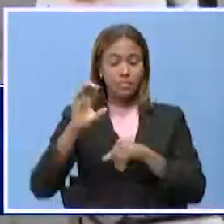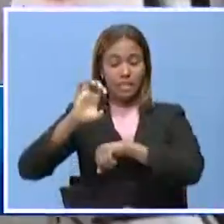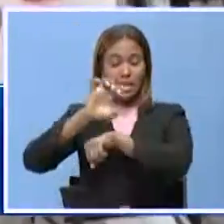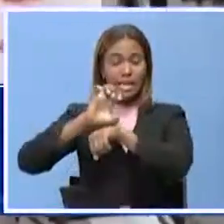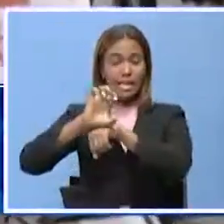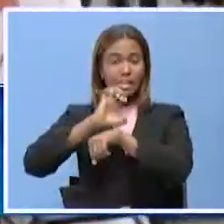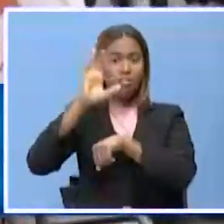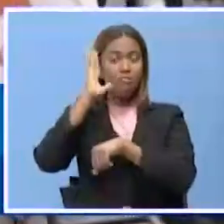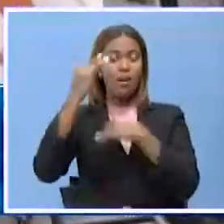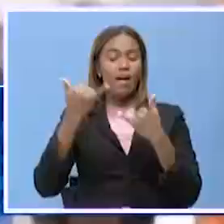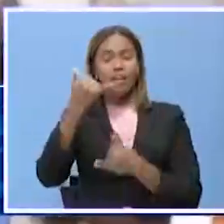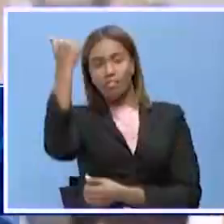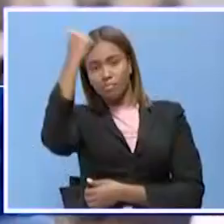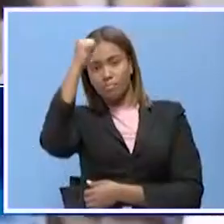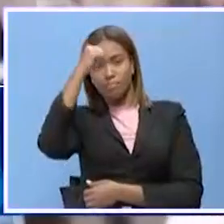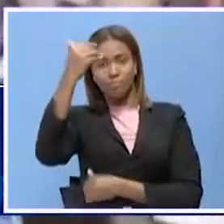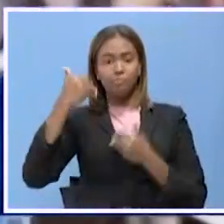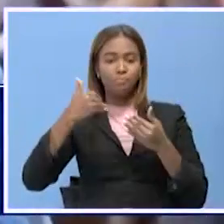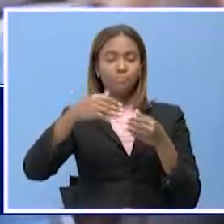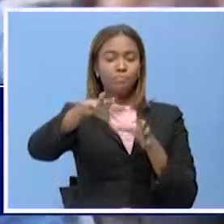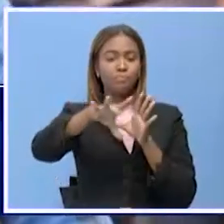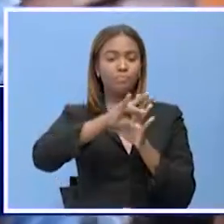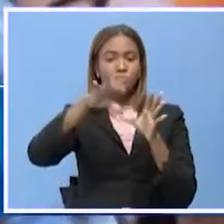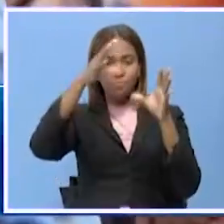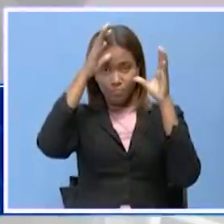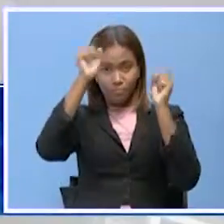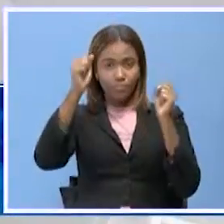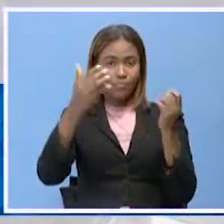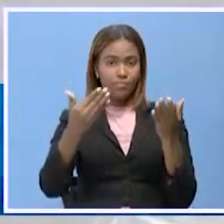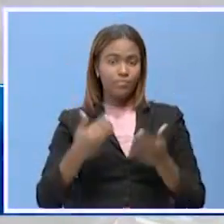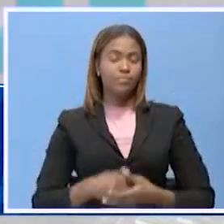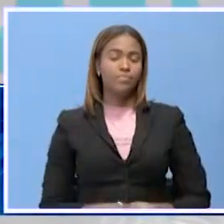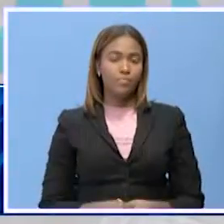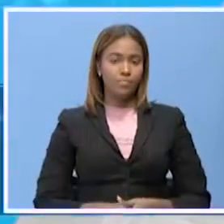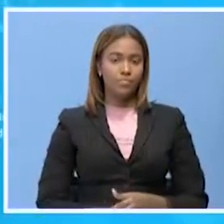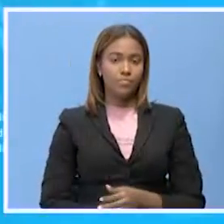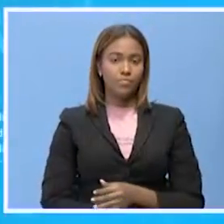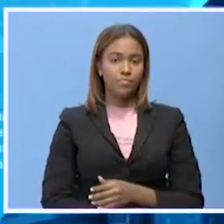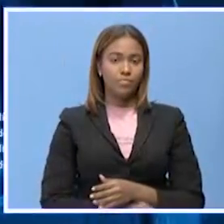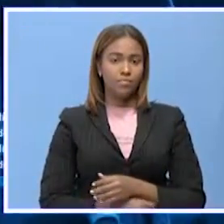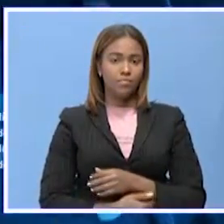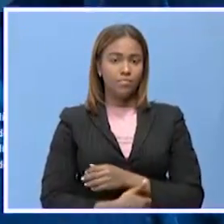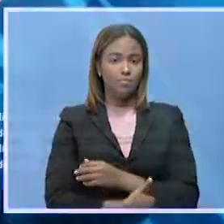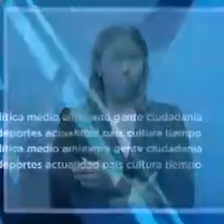Ecuador celebrará este domingo elecciones presidenciales.